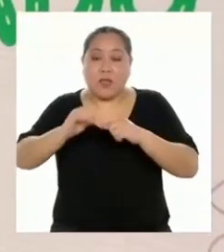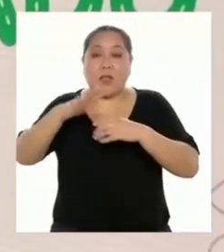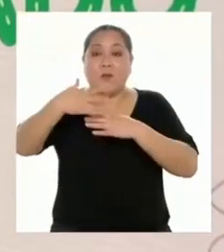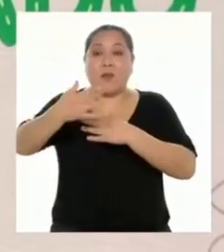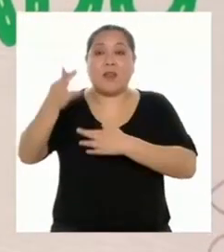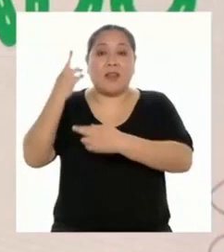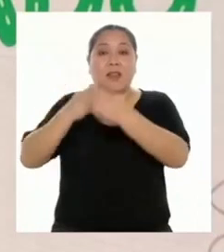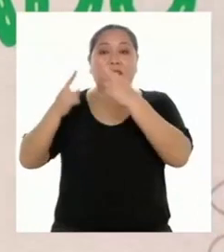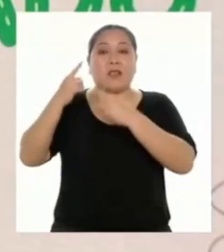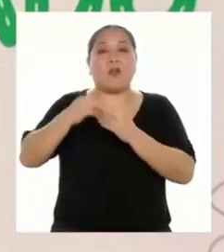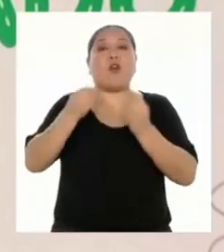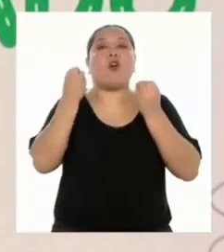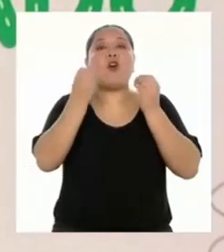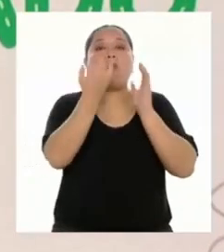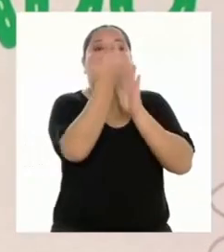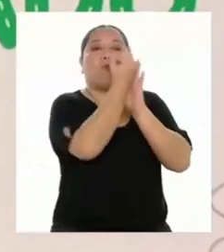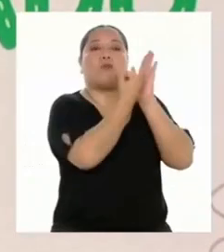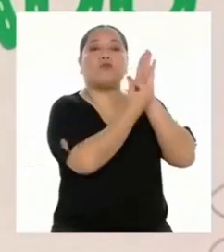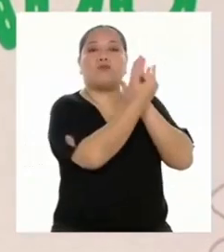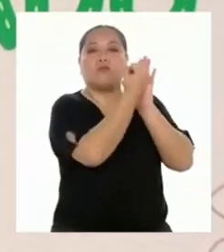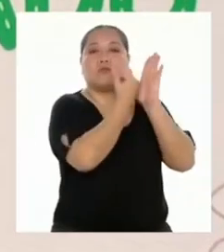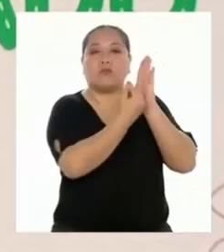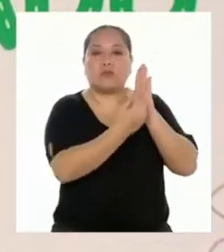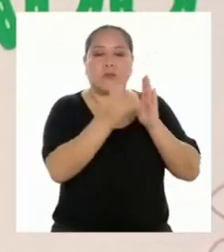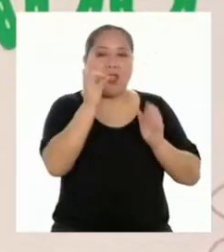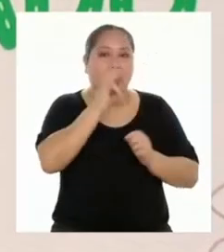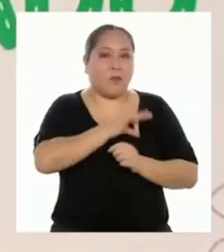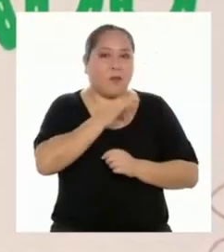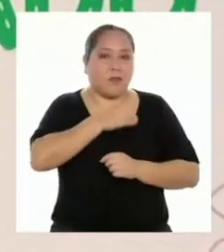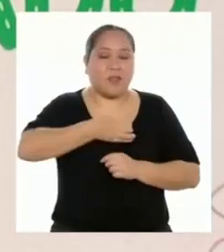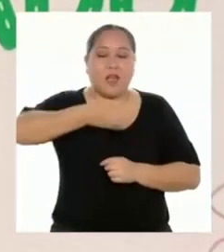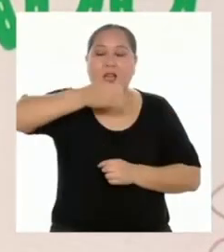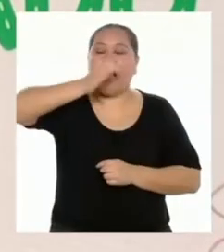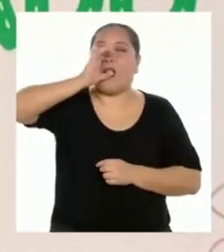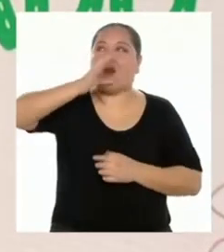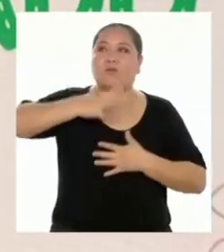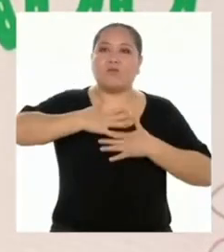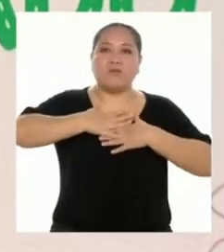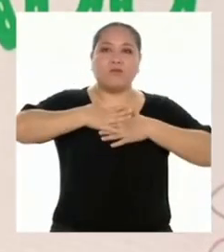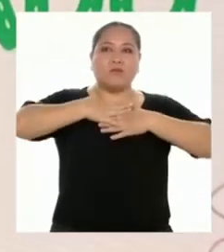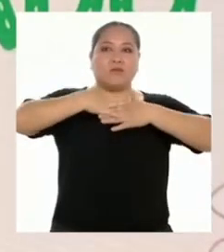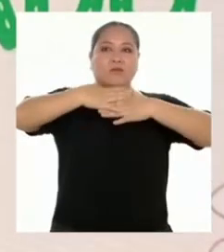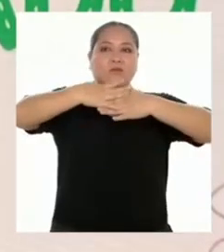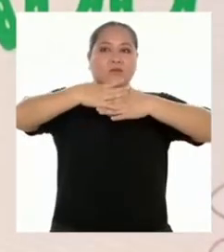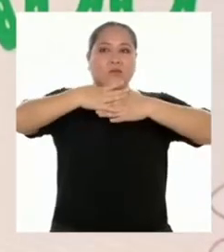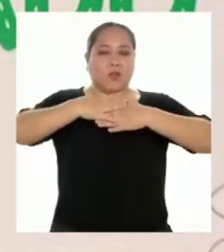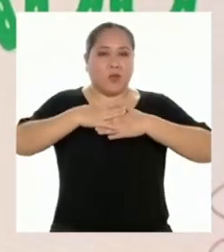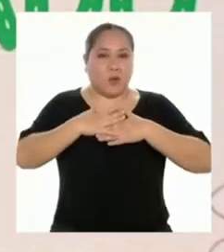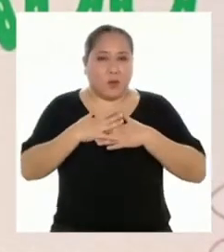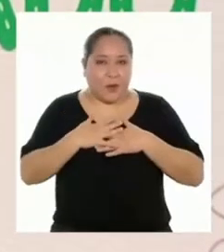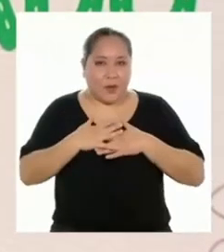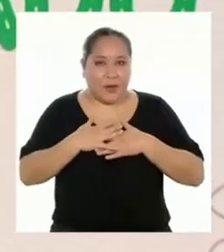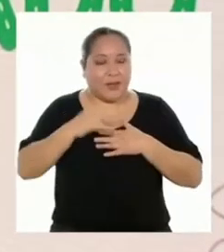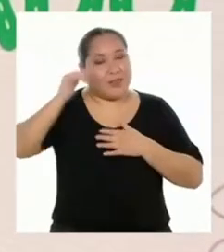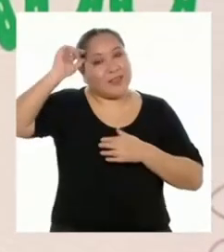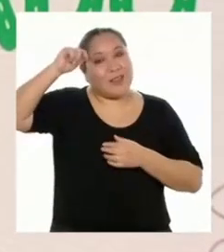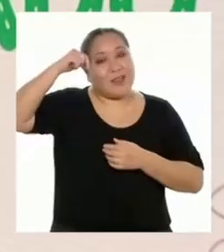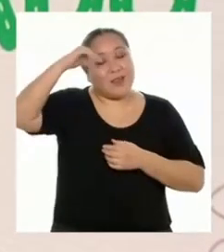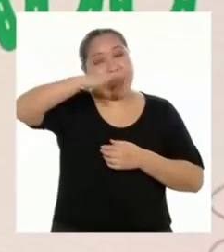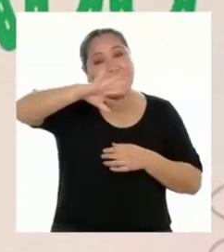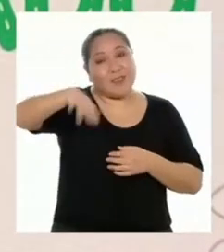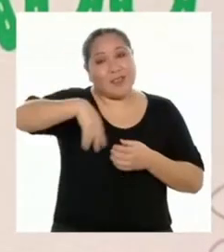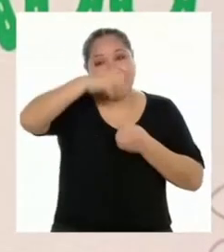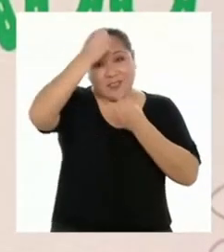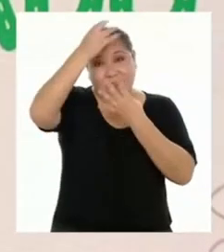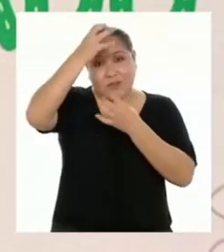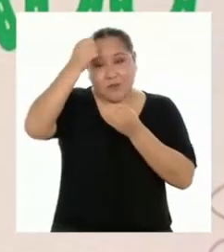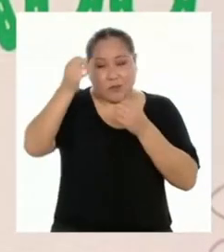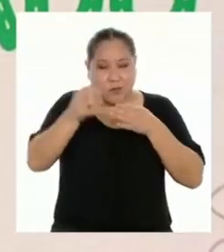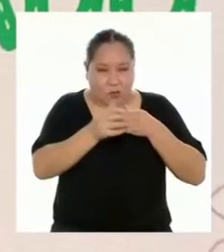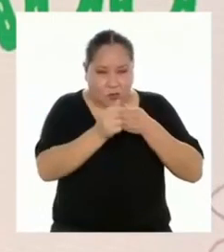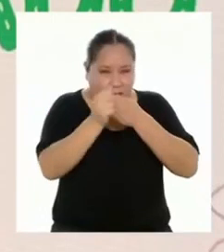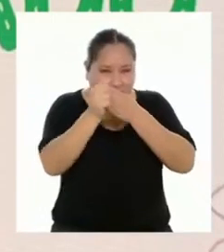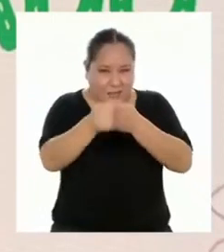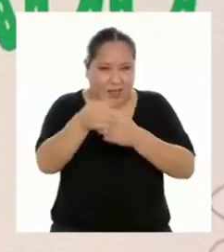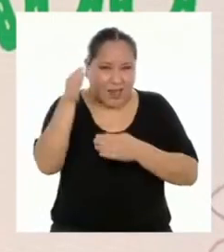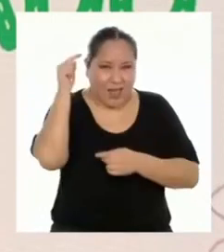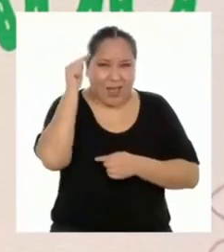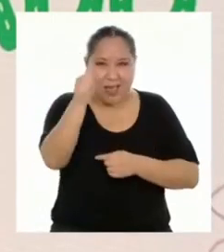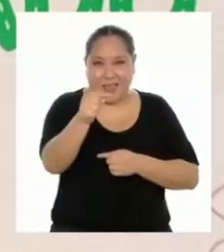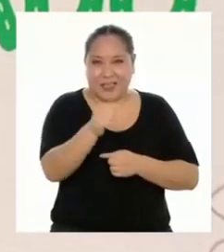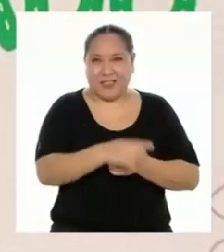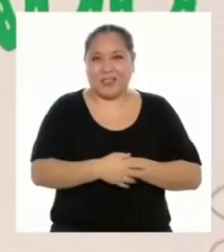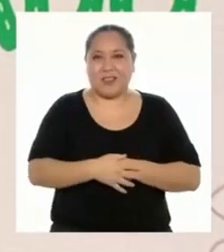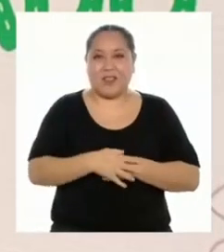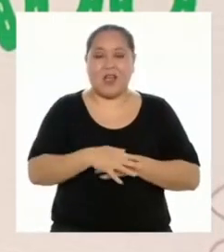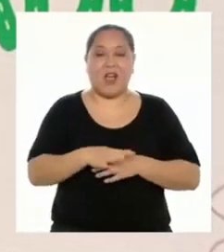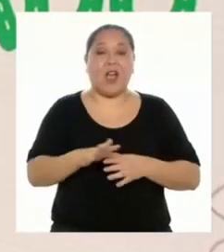frecuencias. Aprovechen para tomar un vaso de agua y respirar profundo. Recuerden que toda esta información nos conducirá a eso,